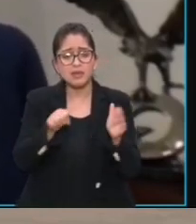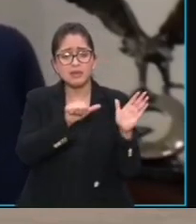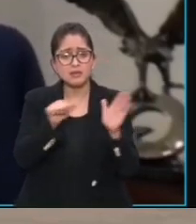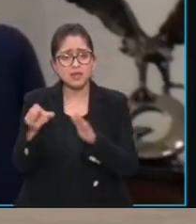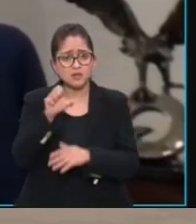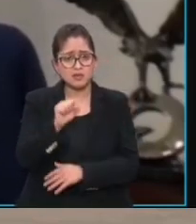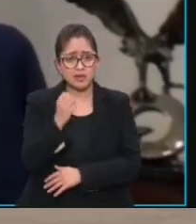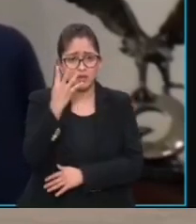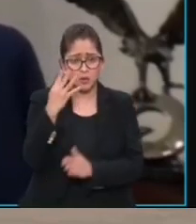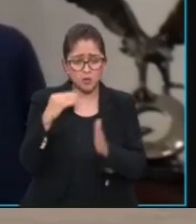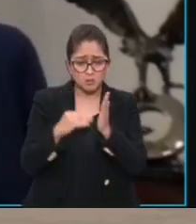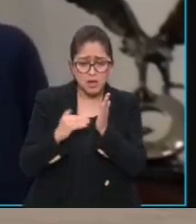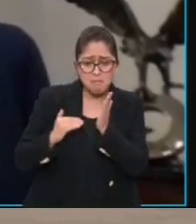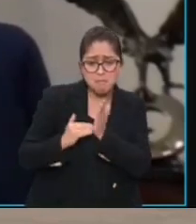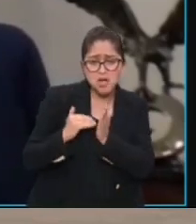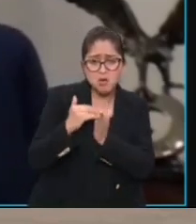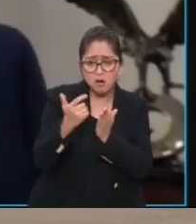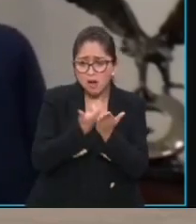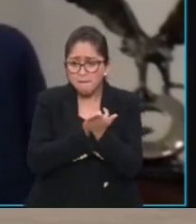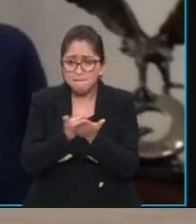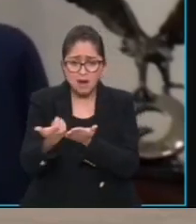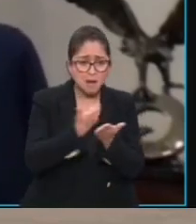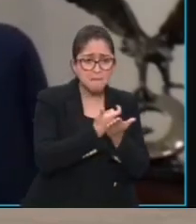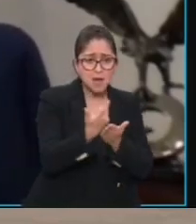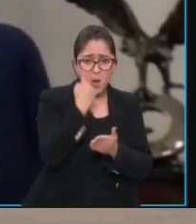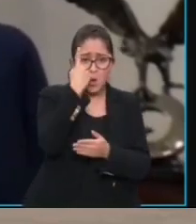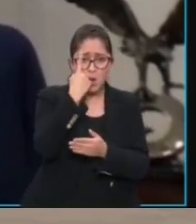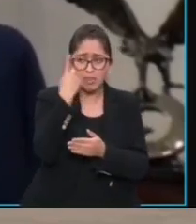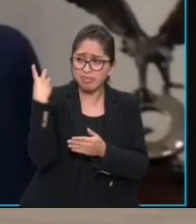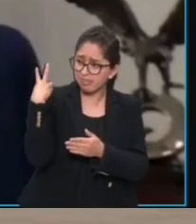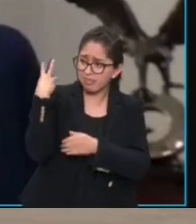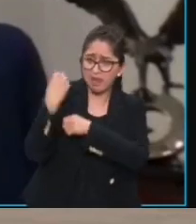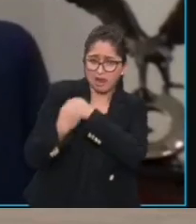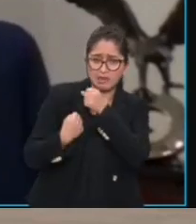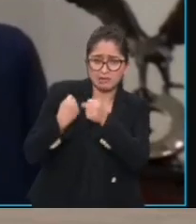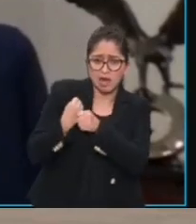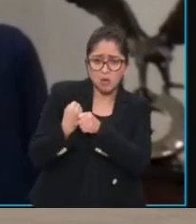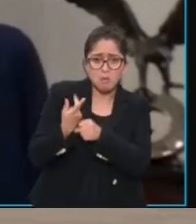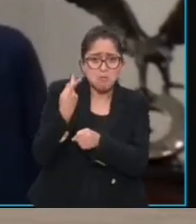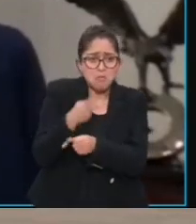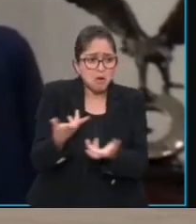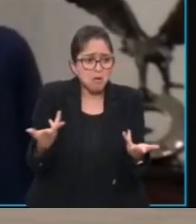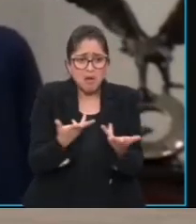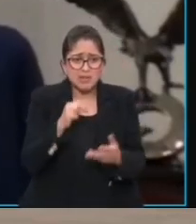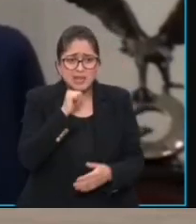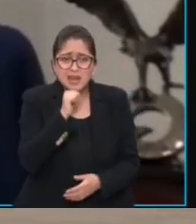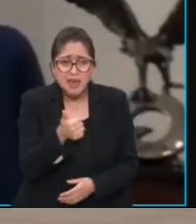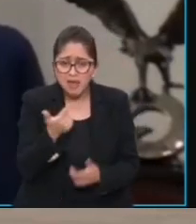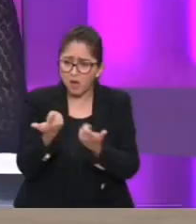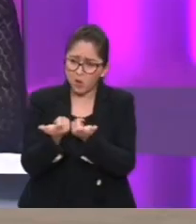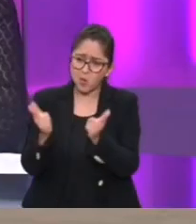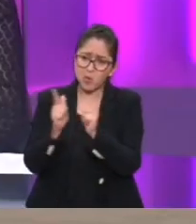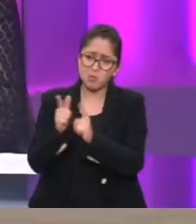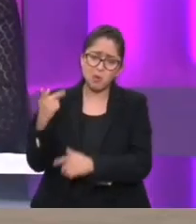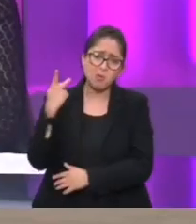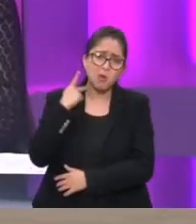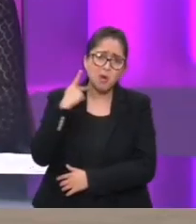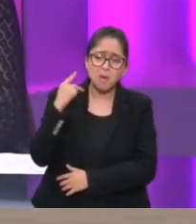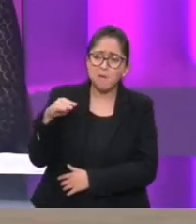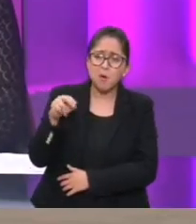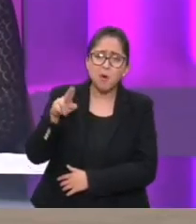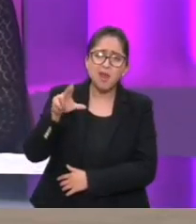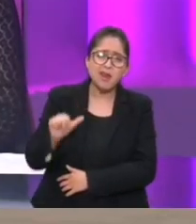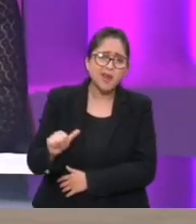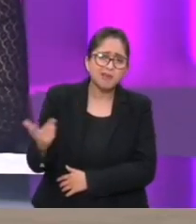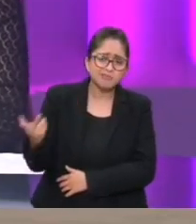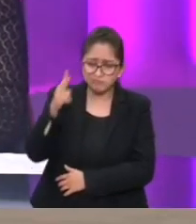mil millones de pesos cada año por 3 años y no han hecho nada. Es un desastre, Morena. Gracias, Héctor Jaime Ramírez. Tenemos